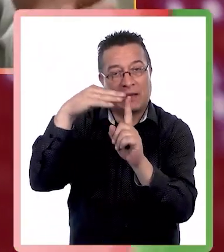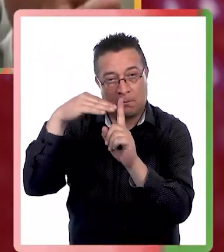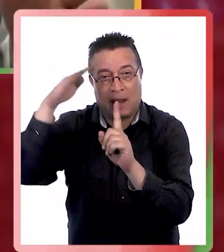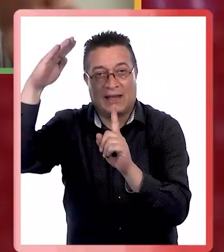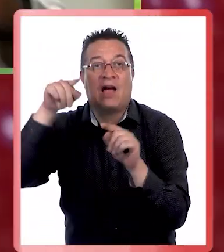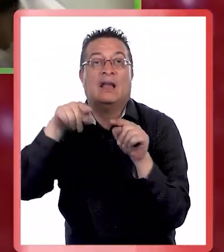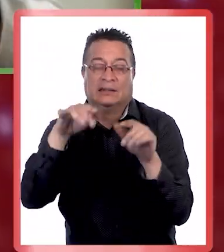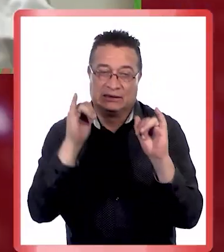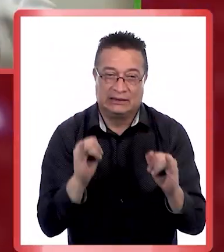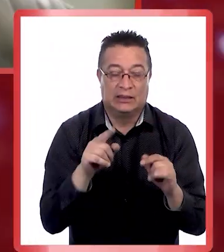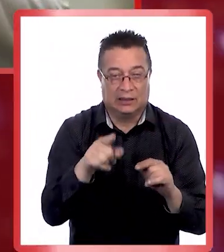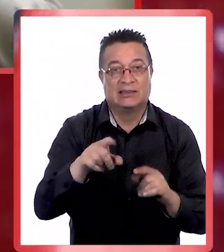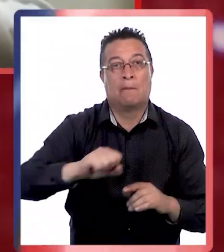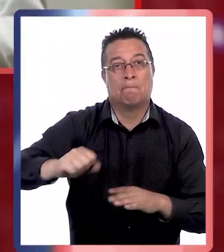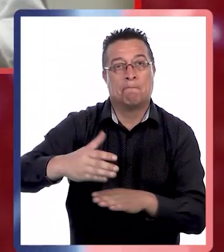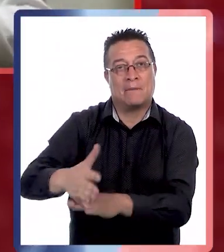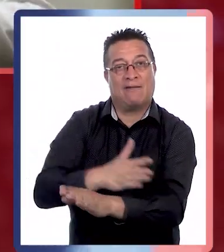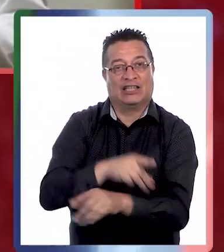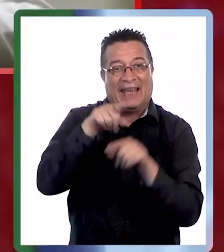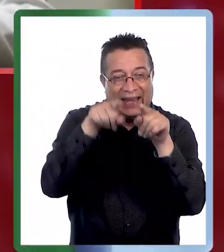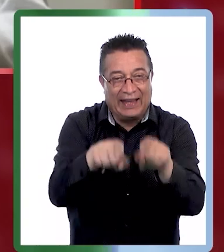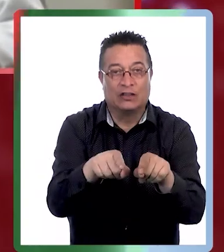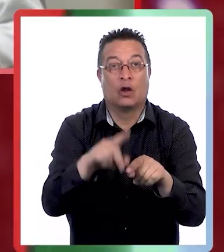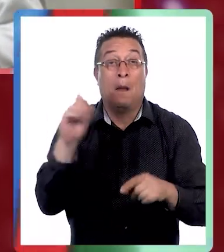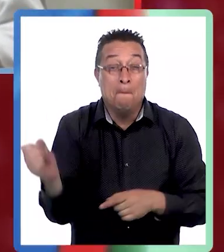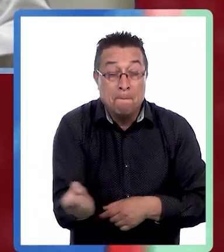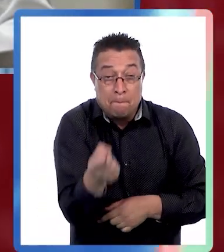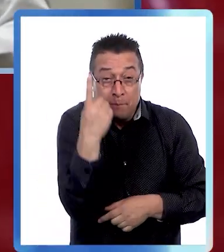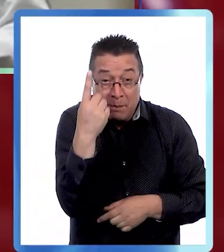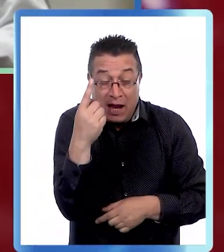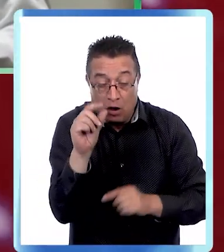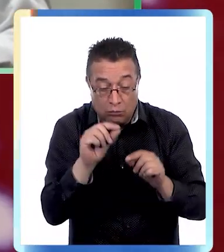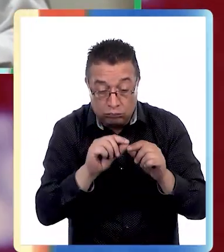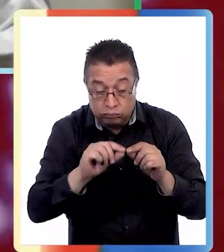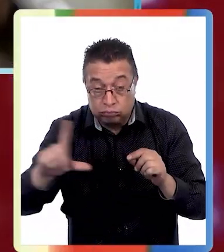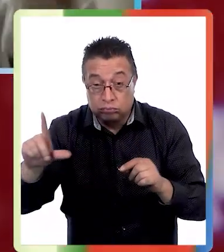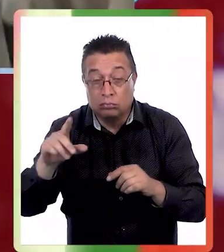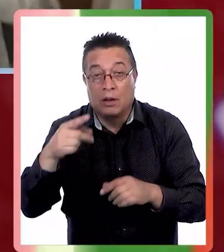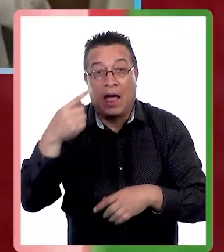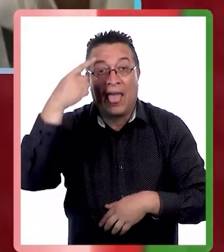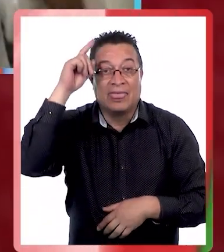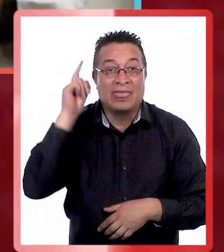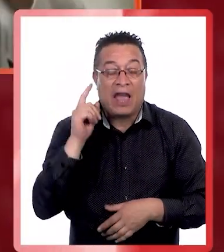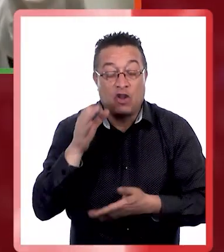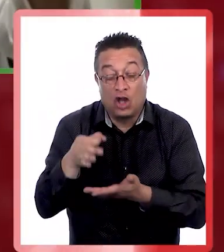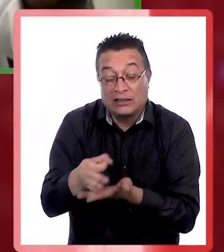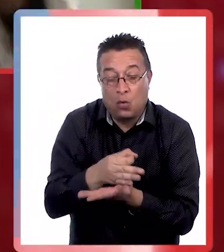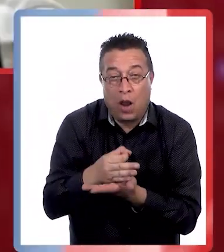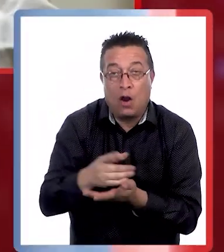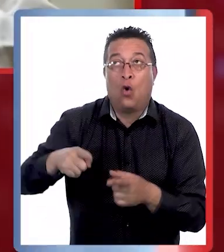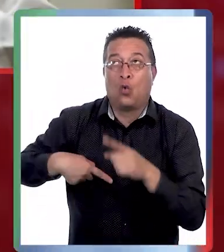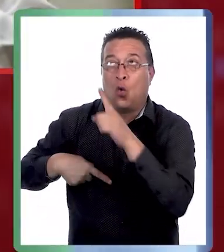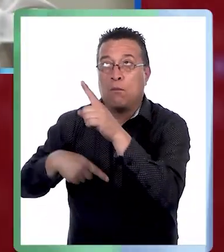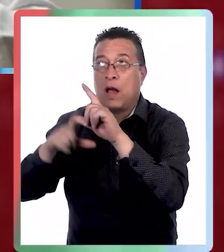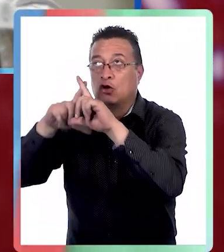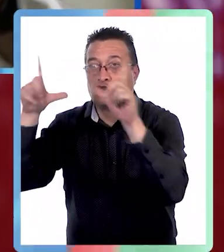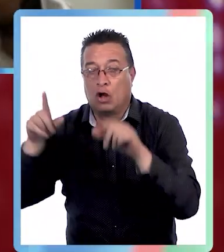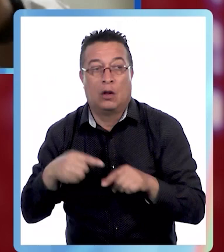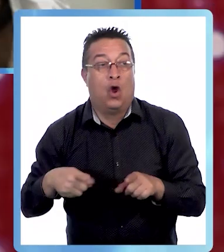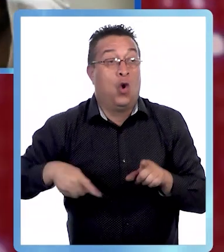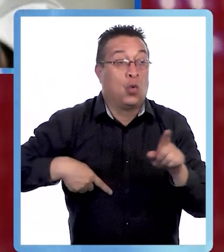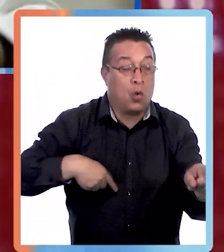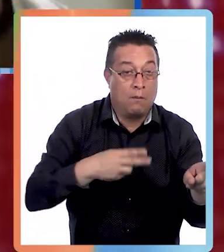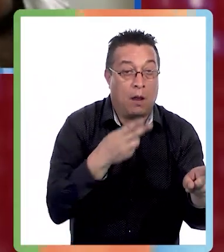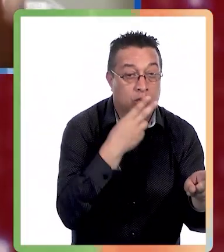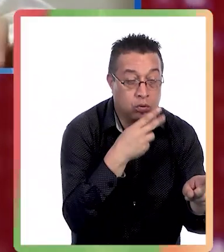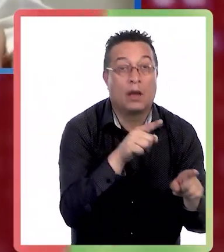es prevención, porque sabemos que los primeros fenómenos que ocurren son daños celulares inducidos por el sol, inducidos por el cigarro, y